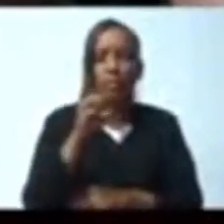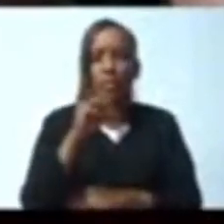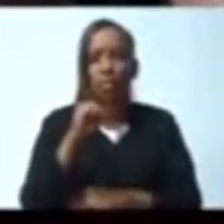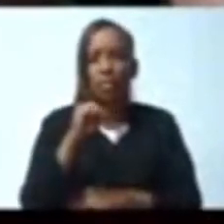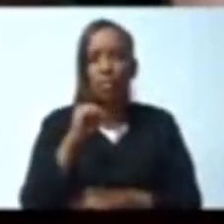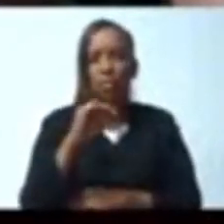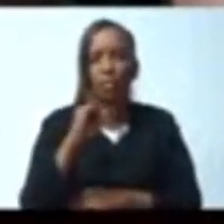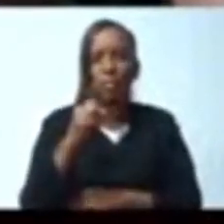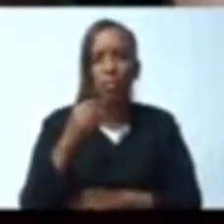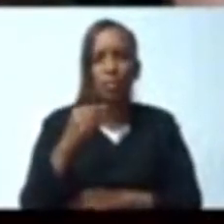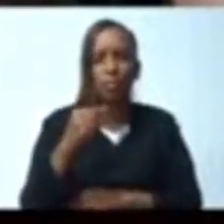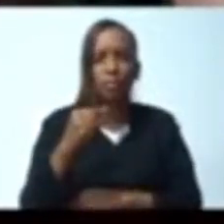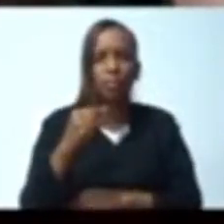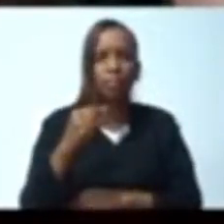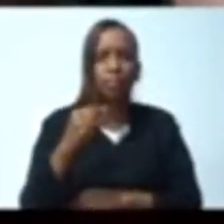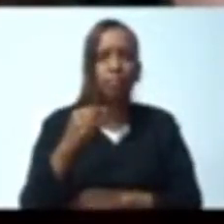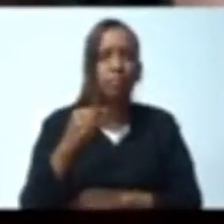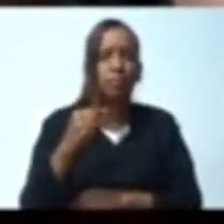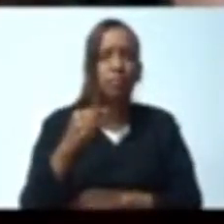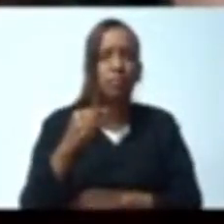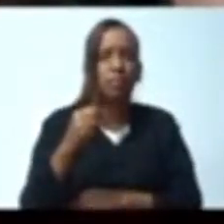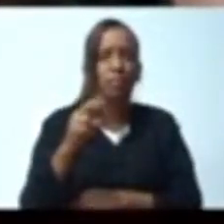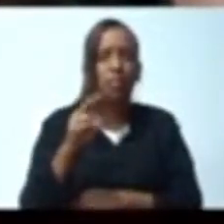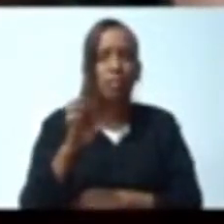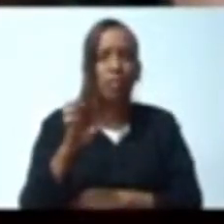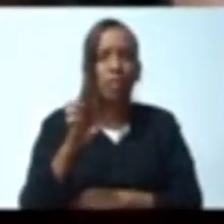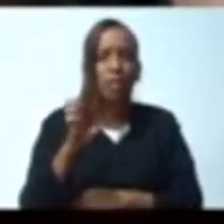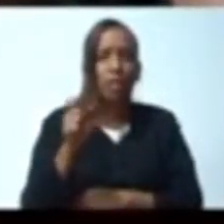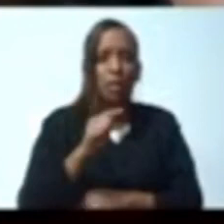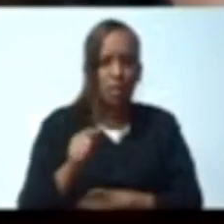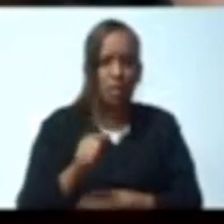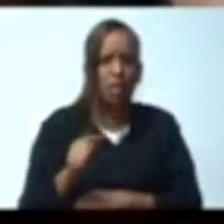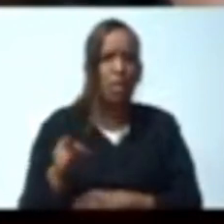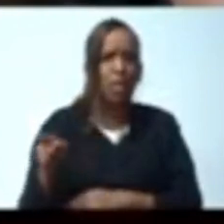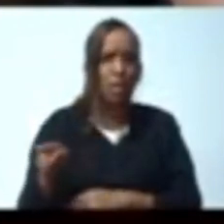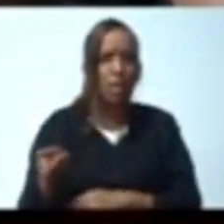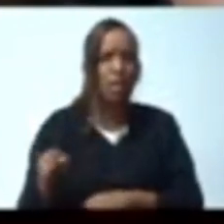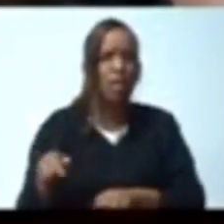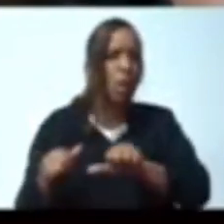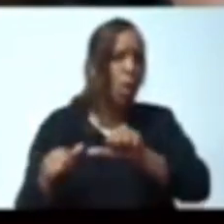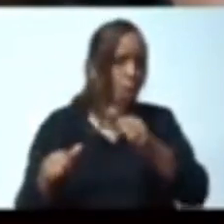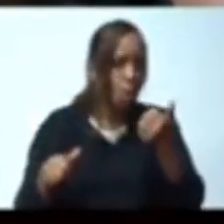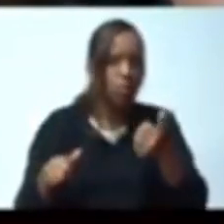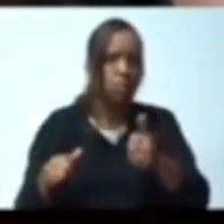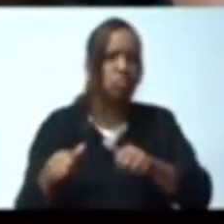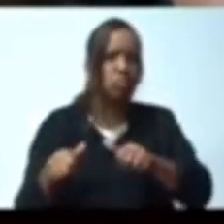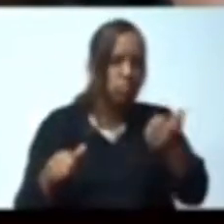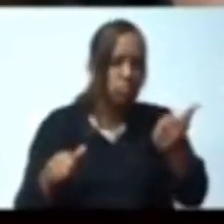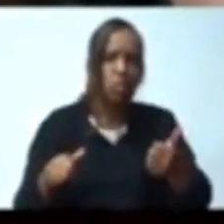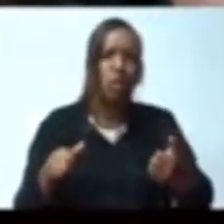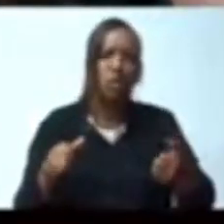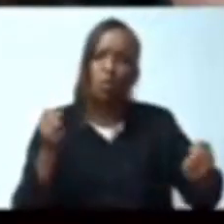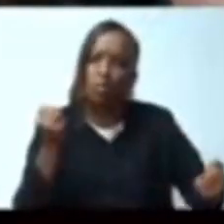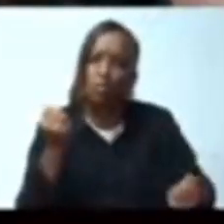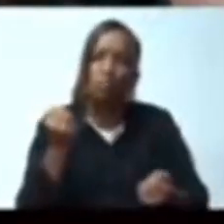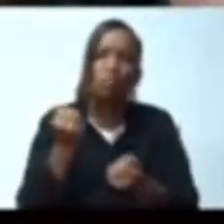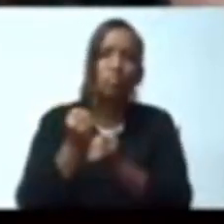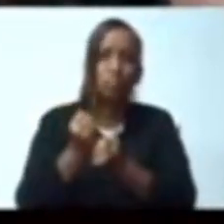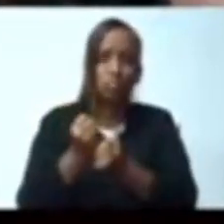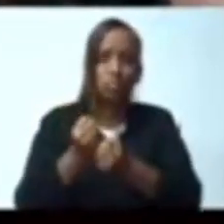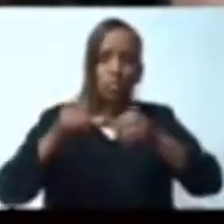Román, hay que hablar de un liderazgo que rechazó